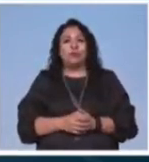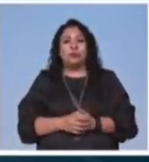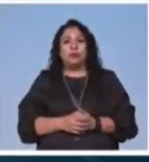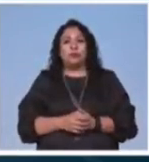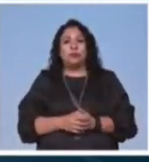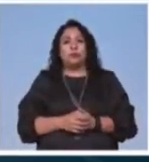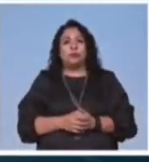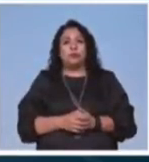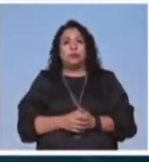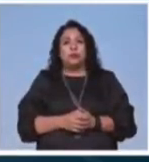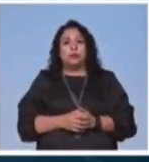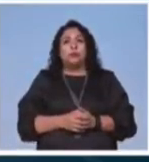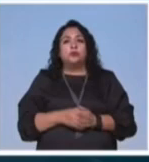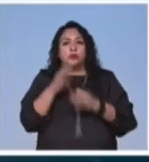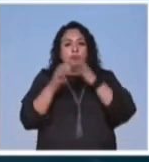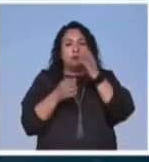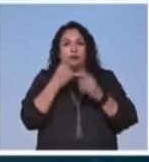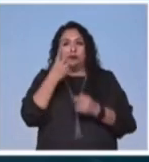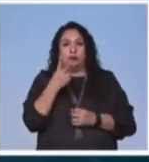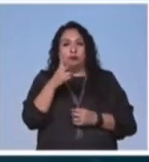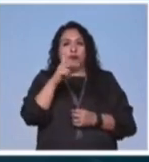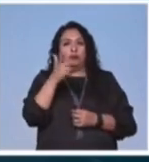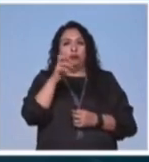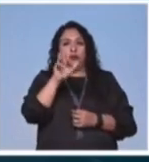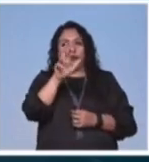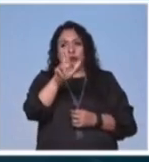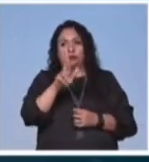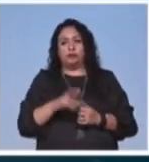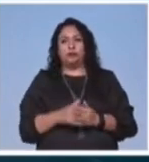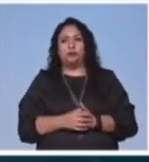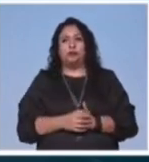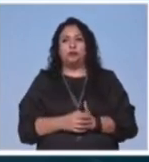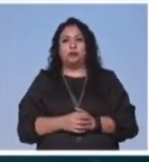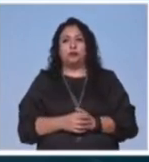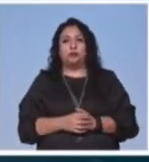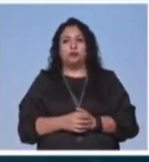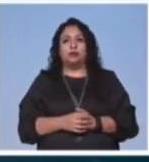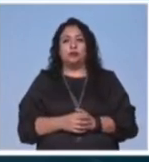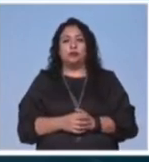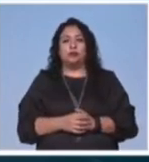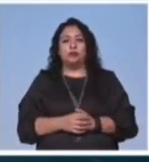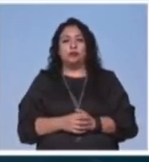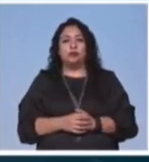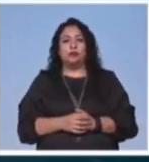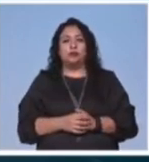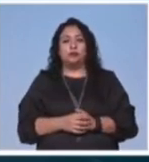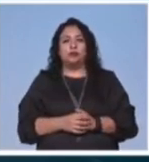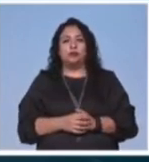Se morían. Noticias 22, así Víctor Gaspar. Nosotros.